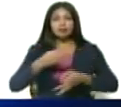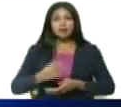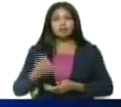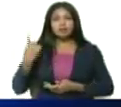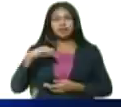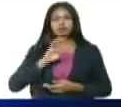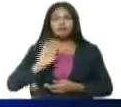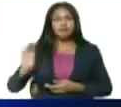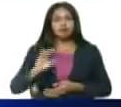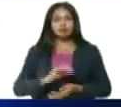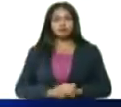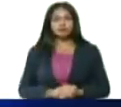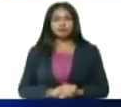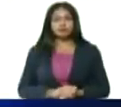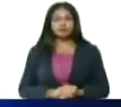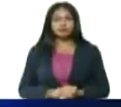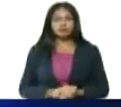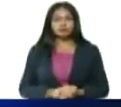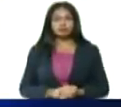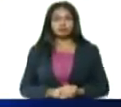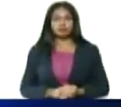tenemos patria.